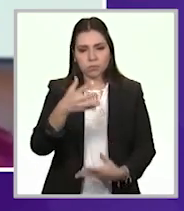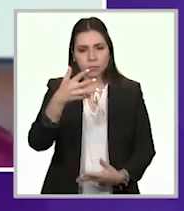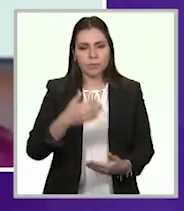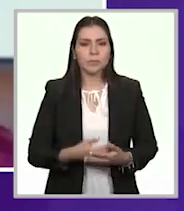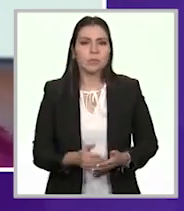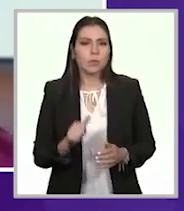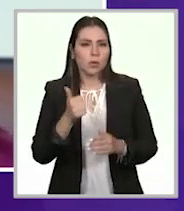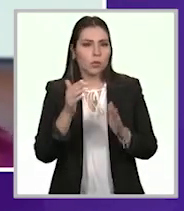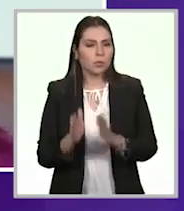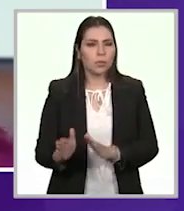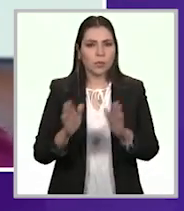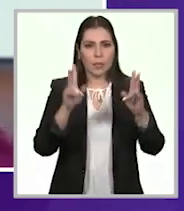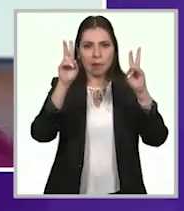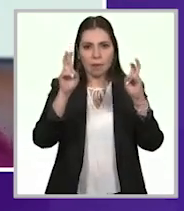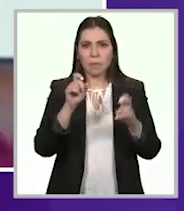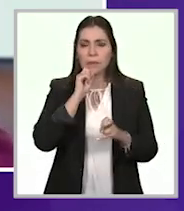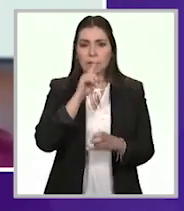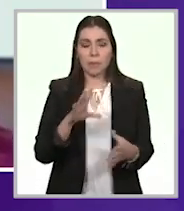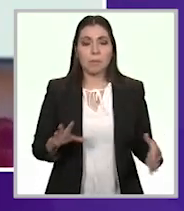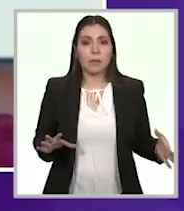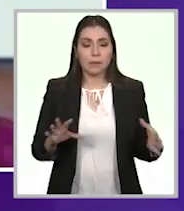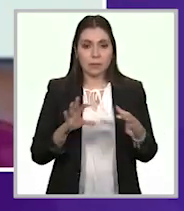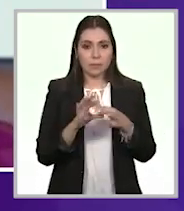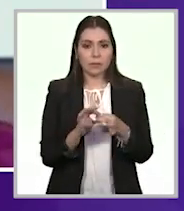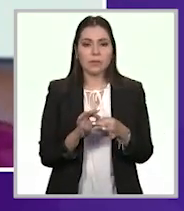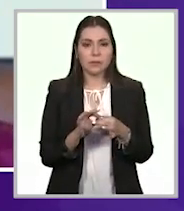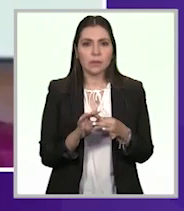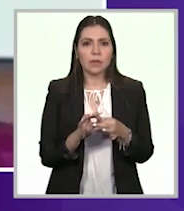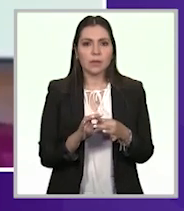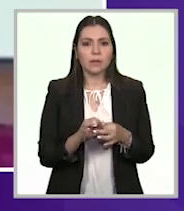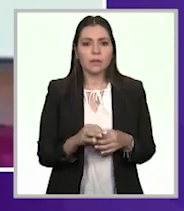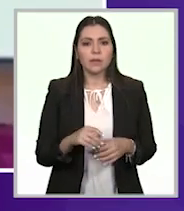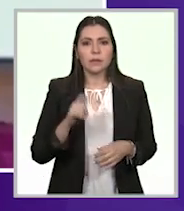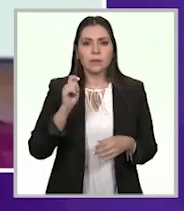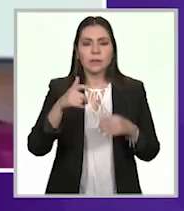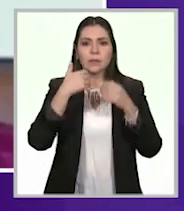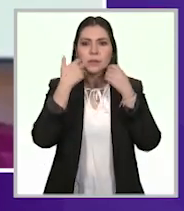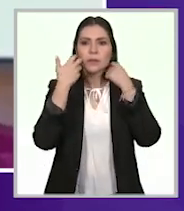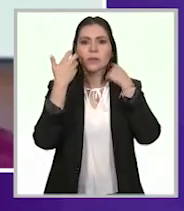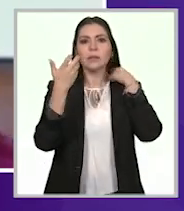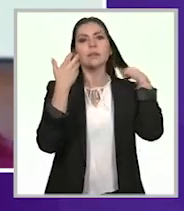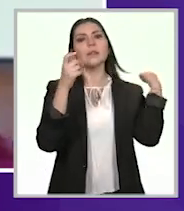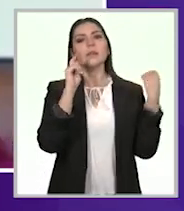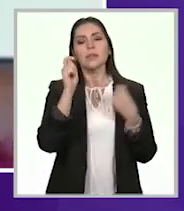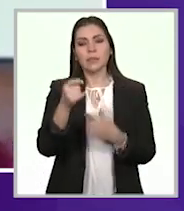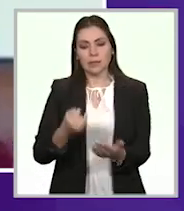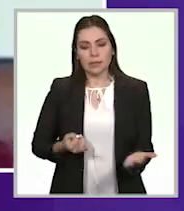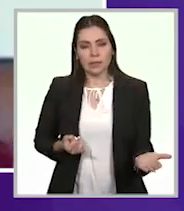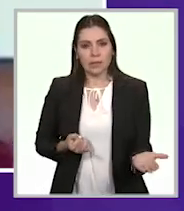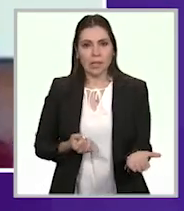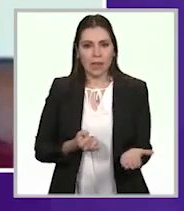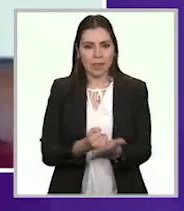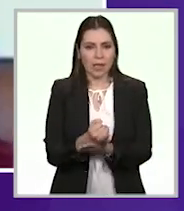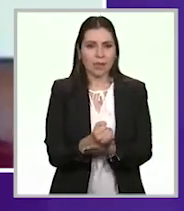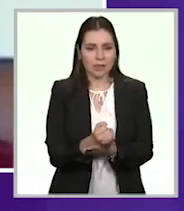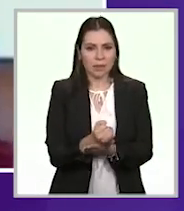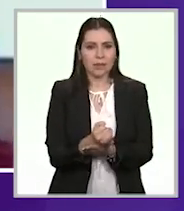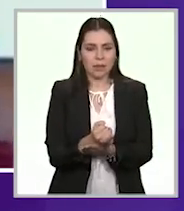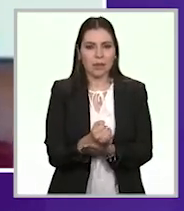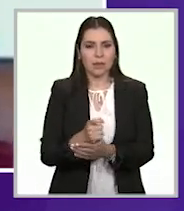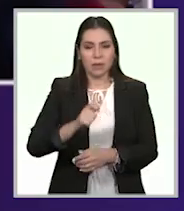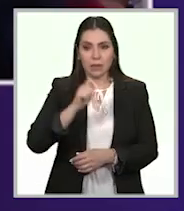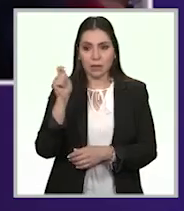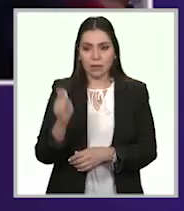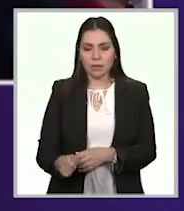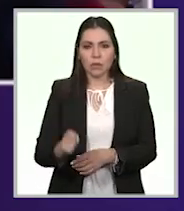otra cuestión que está muy relacionada es que se pretende que mejore esta calidad de las sentencias